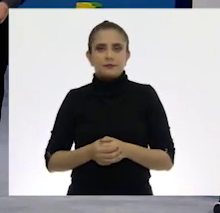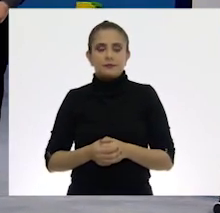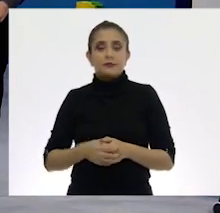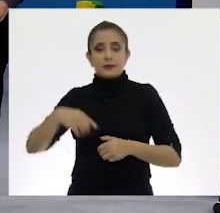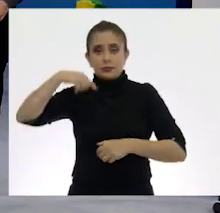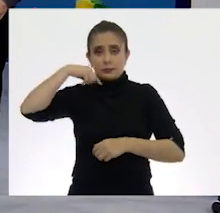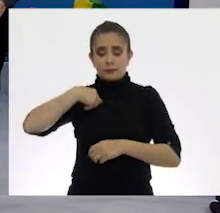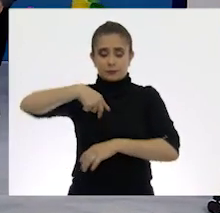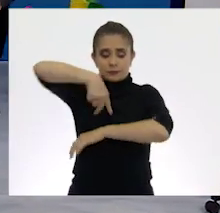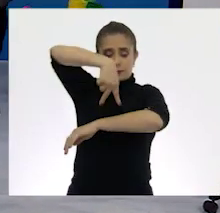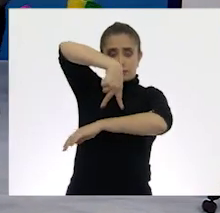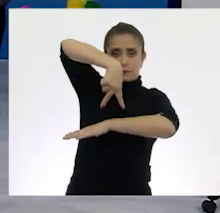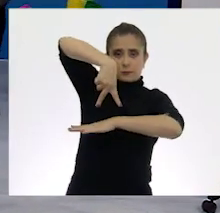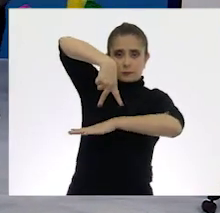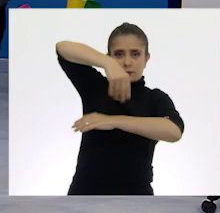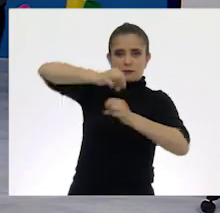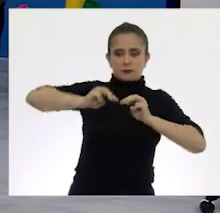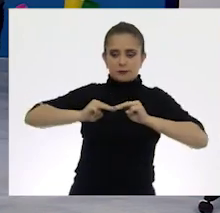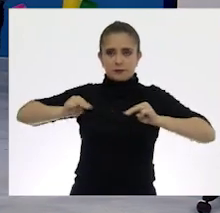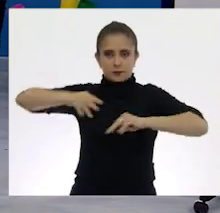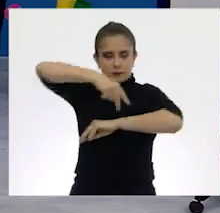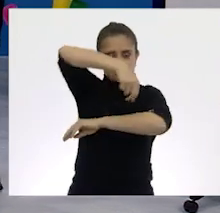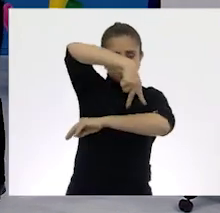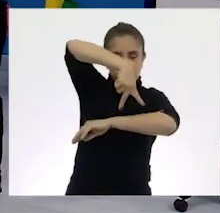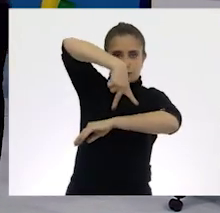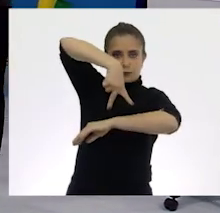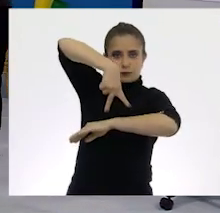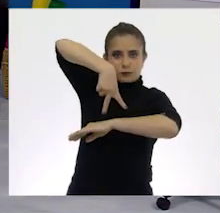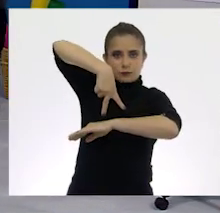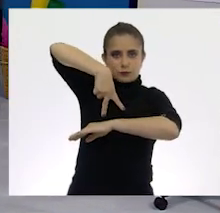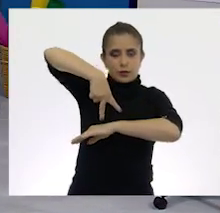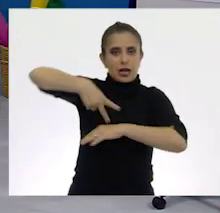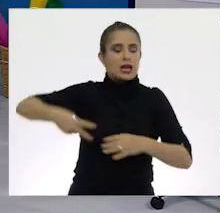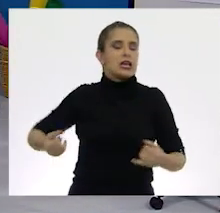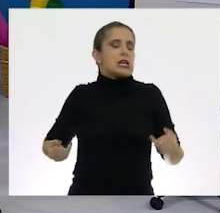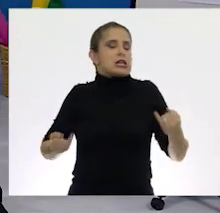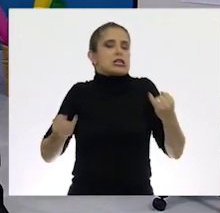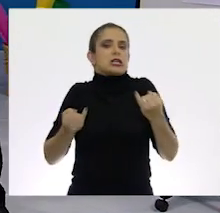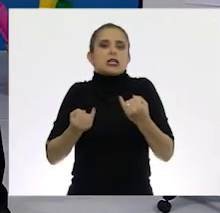mi compás que tenga la misma